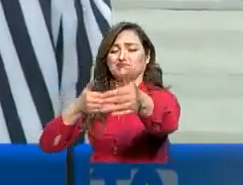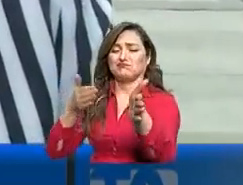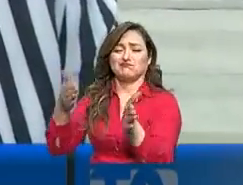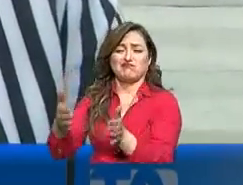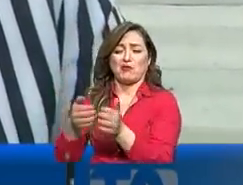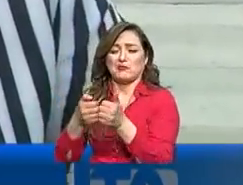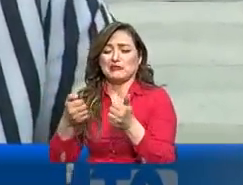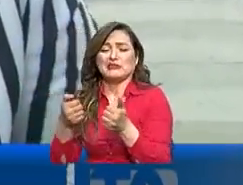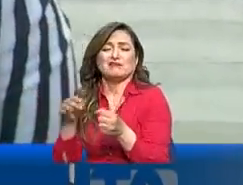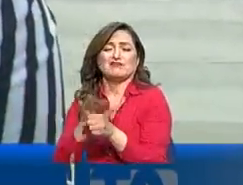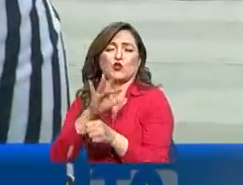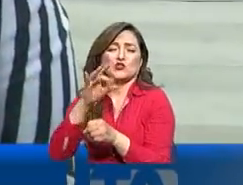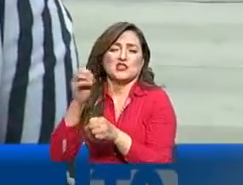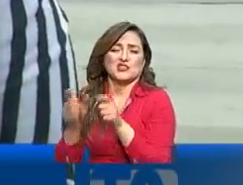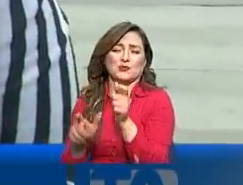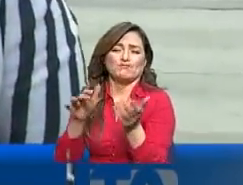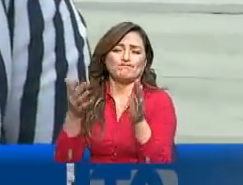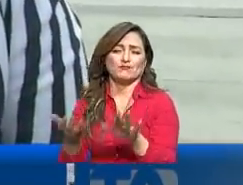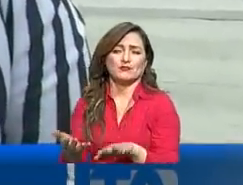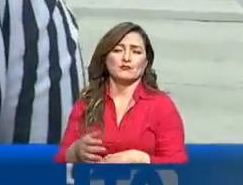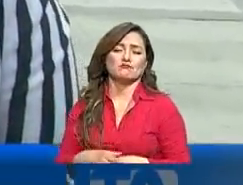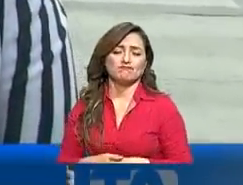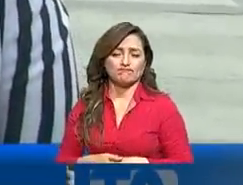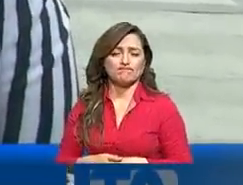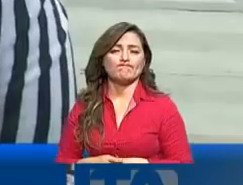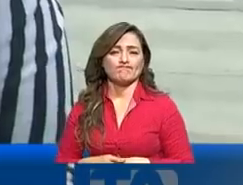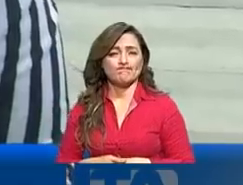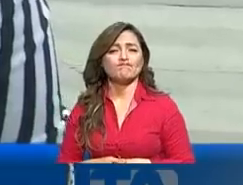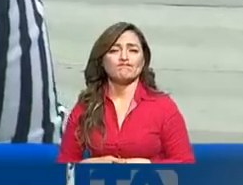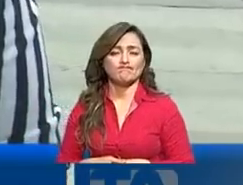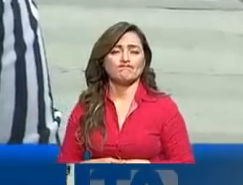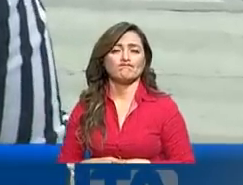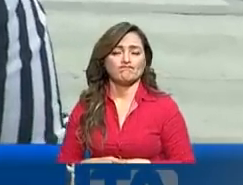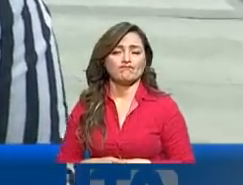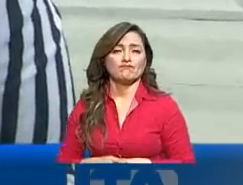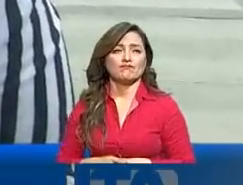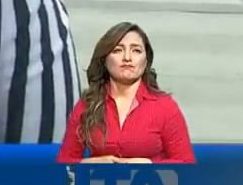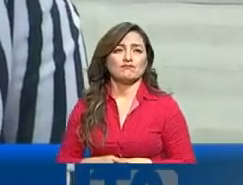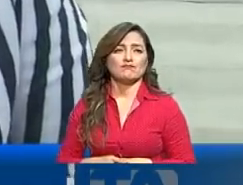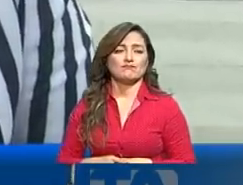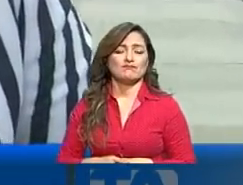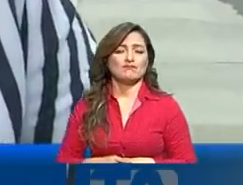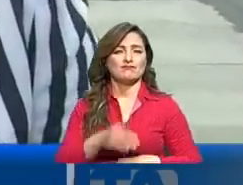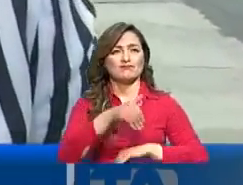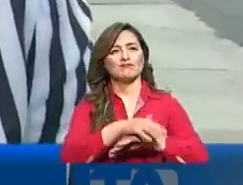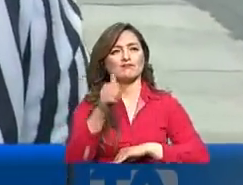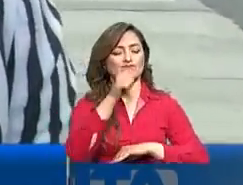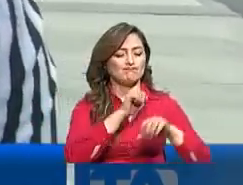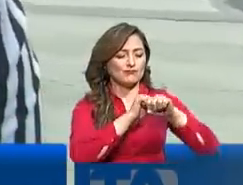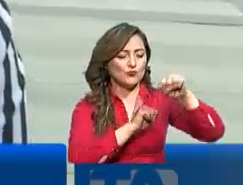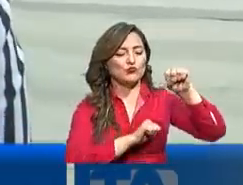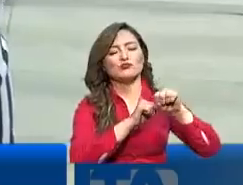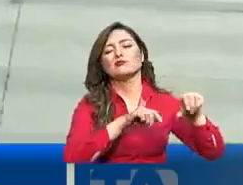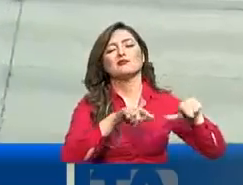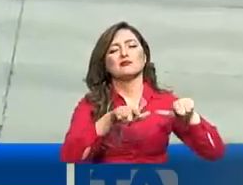Judicial, cargado con más de 80 cadáveres de privados de libertad hallados la tarde de ayer